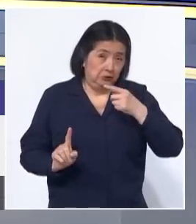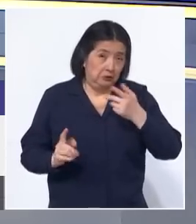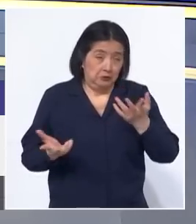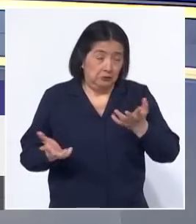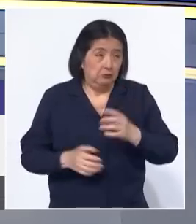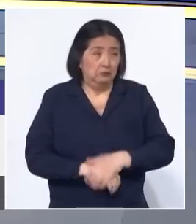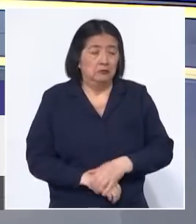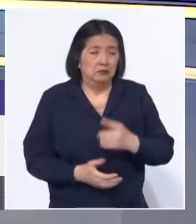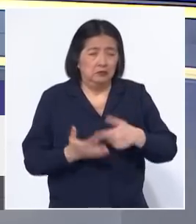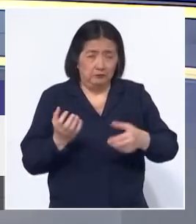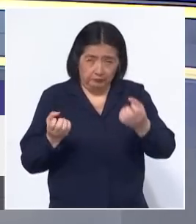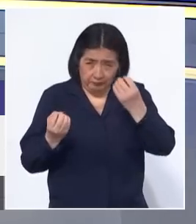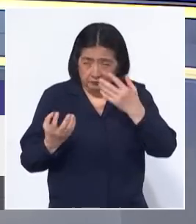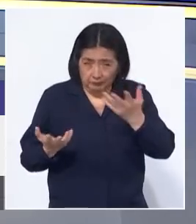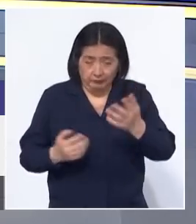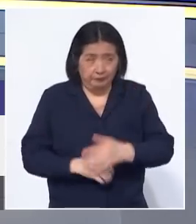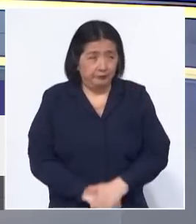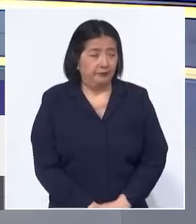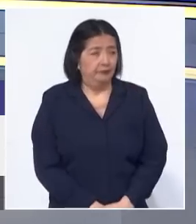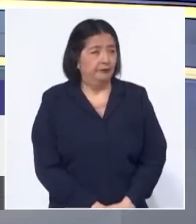amenazados? ¿Qué información tenemos?